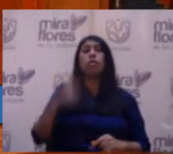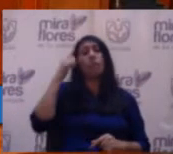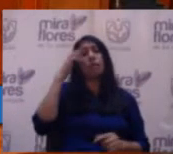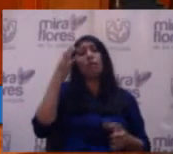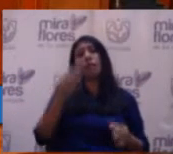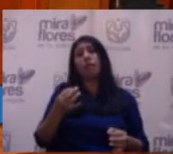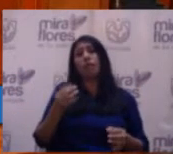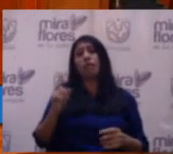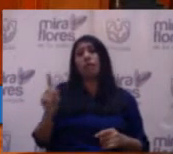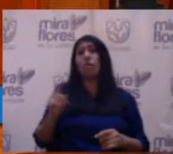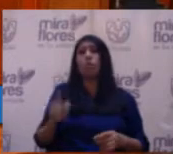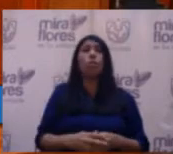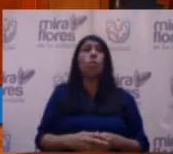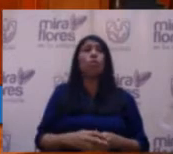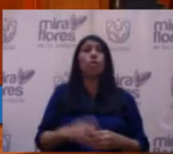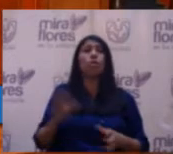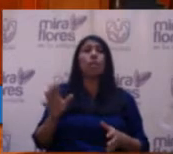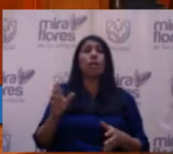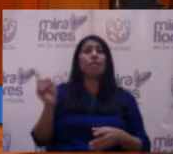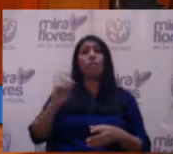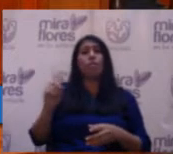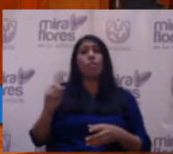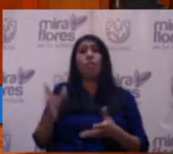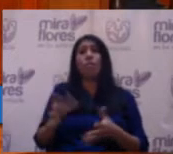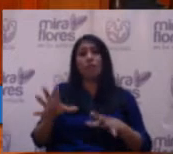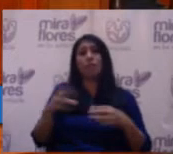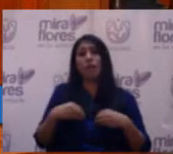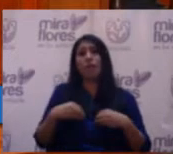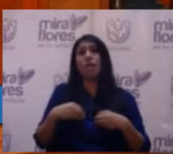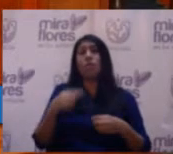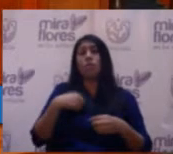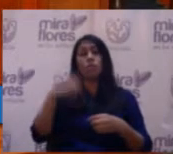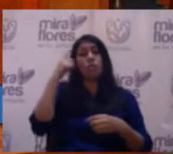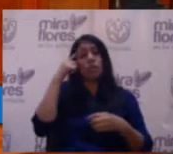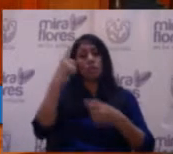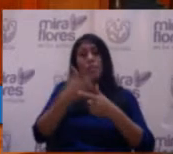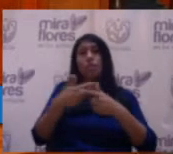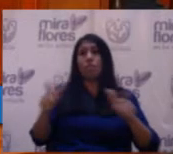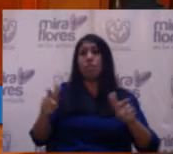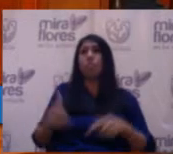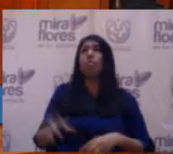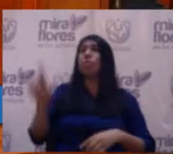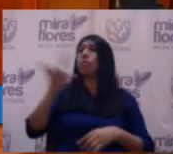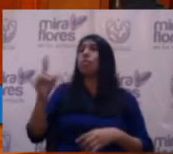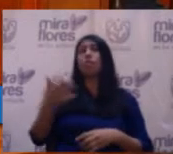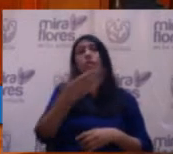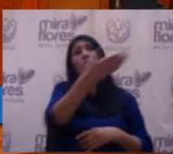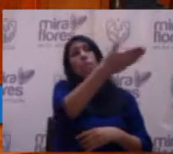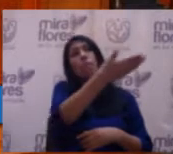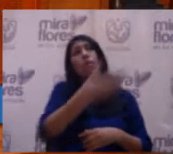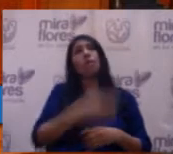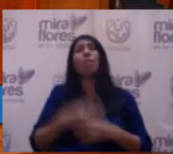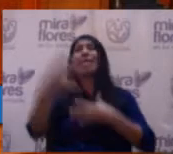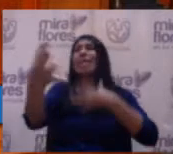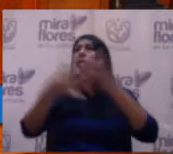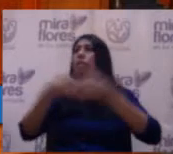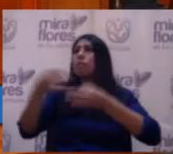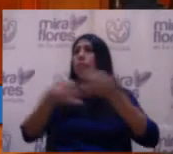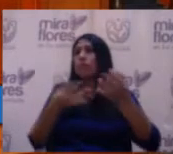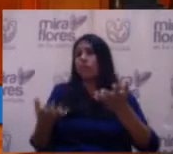esa es parte de su libertad. Yo creo muchísimo en la libertad de las personas. Si me permite, le vamos a dar el uso de la palabra al señor Tuesta para que le haga la explicación